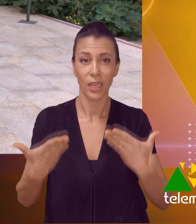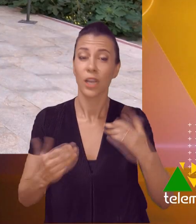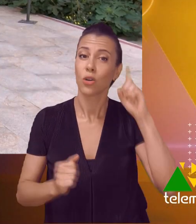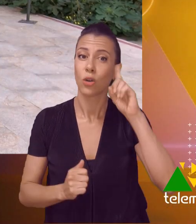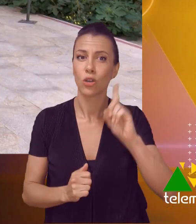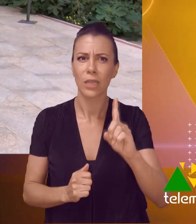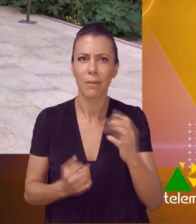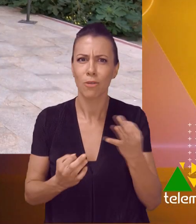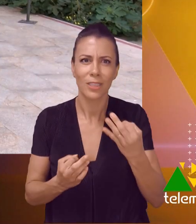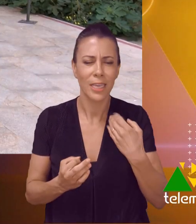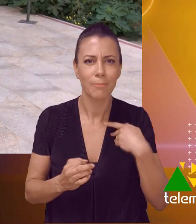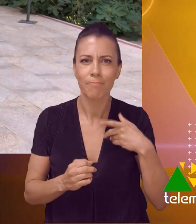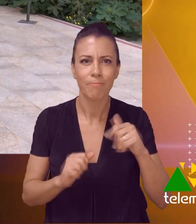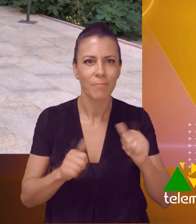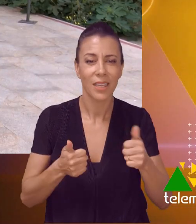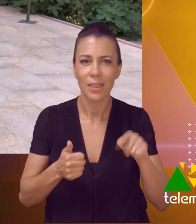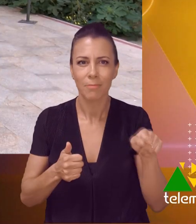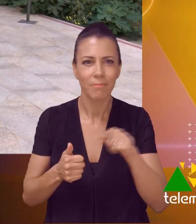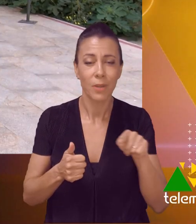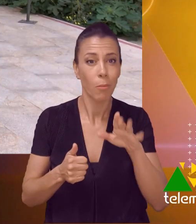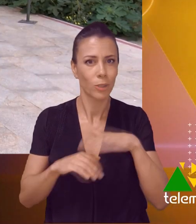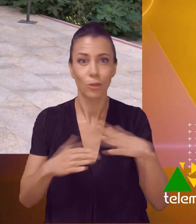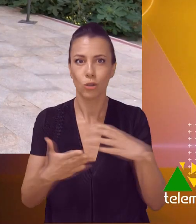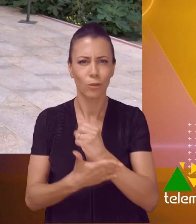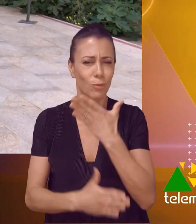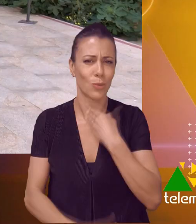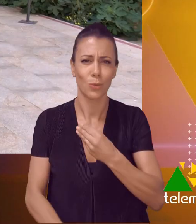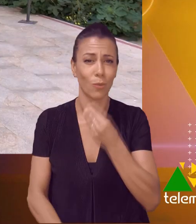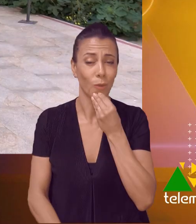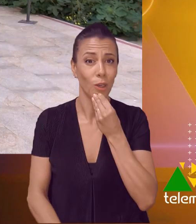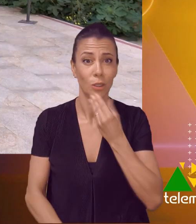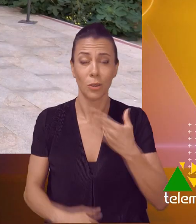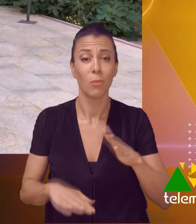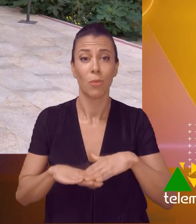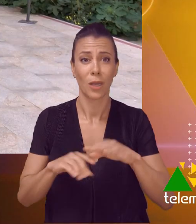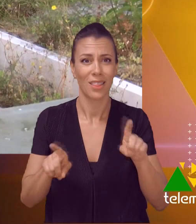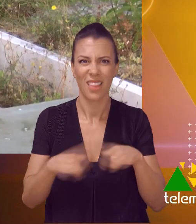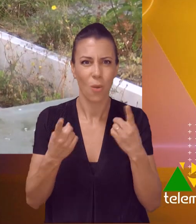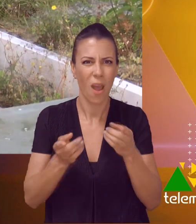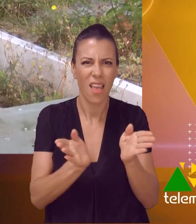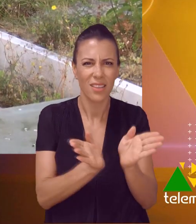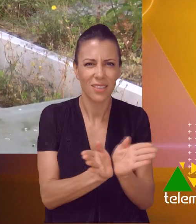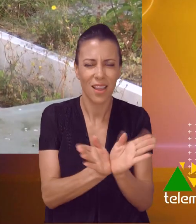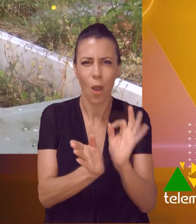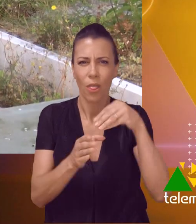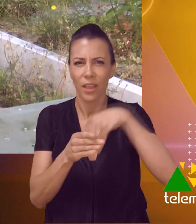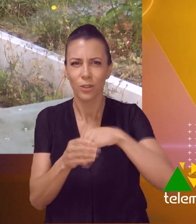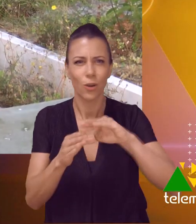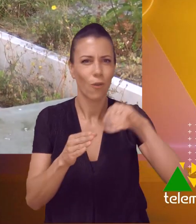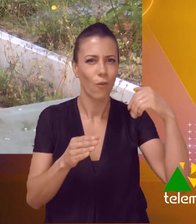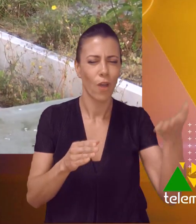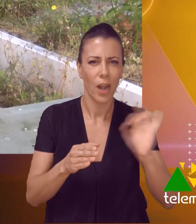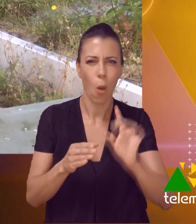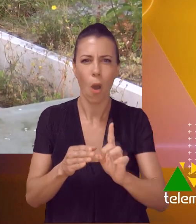qué lado coger más bonito, porque la verdad es que en cualquiera de sus esquinas, tanto dentro como fuera, como en la parte